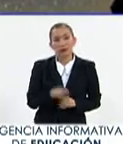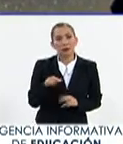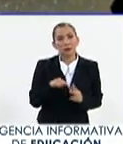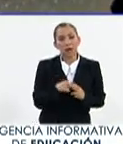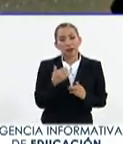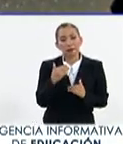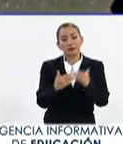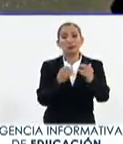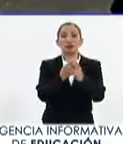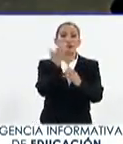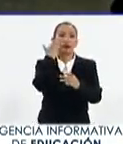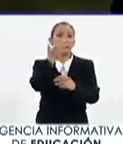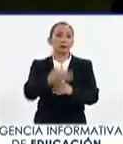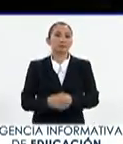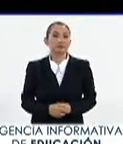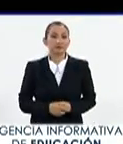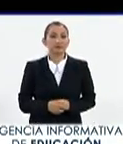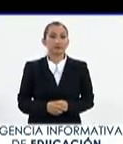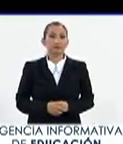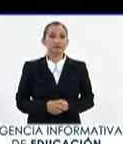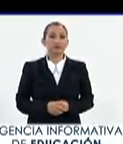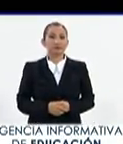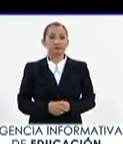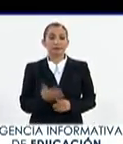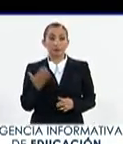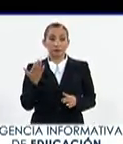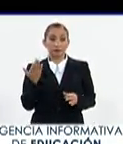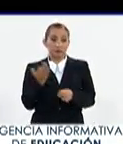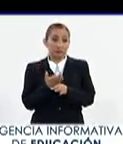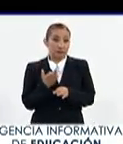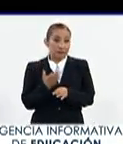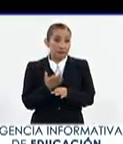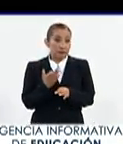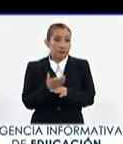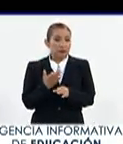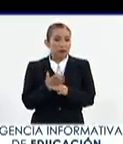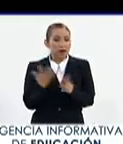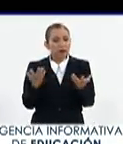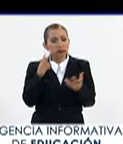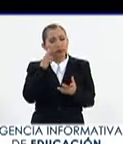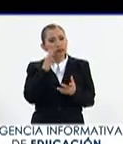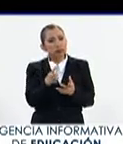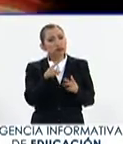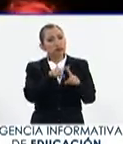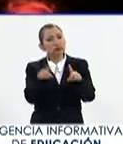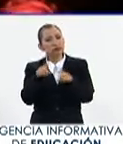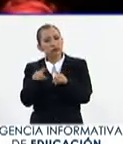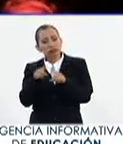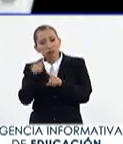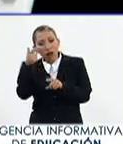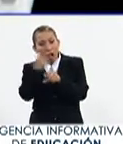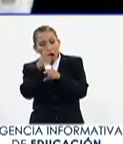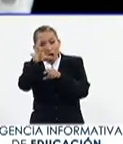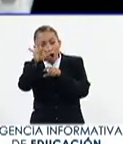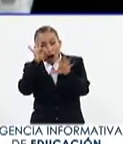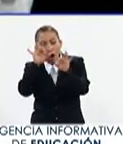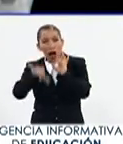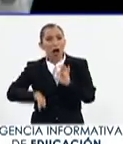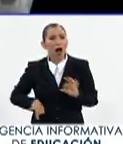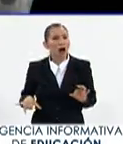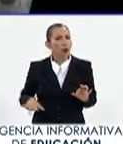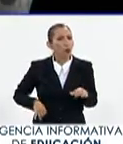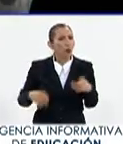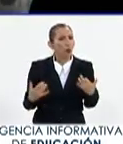inicia una nueva etapa, ¿no? que pues hasta ahorita ha dado lugar a una serie de descubrimientos muy